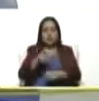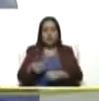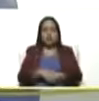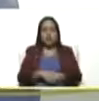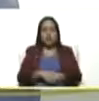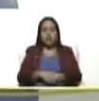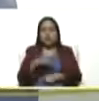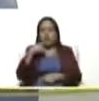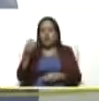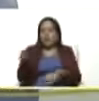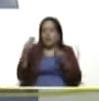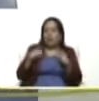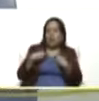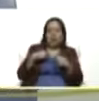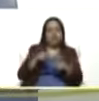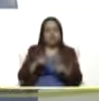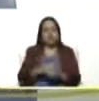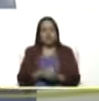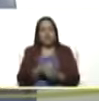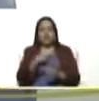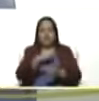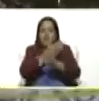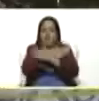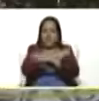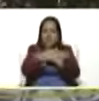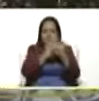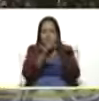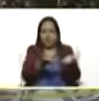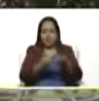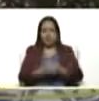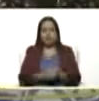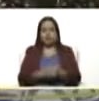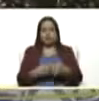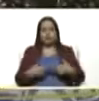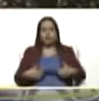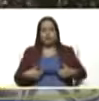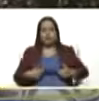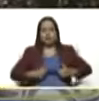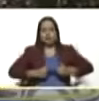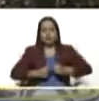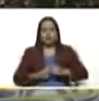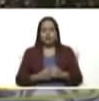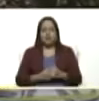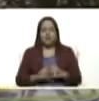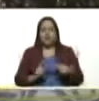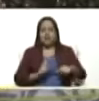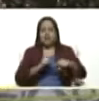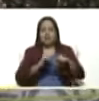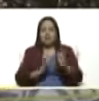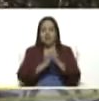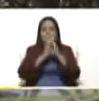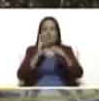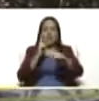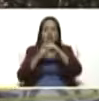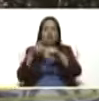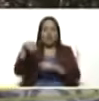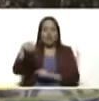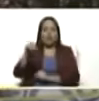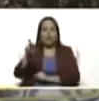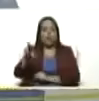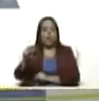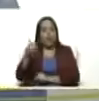ser servido. Te felicito. Santa Cruz de Mora está de